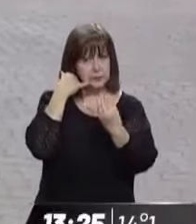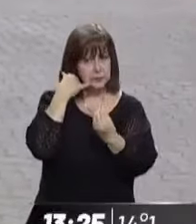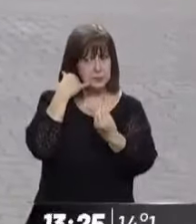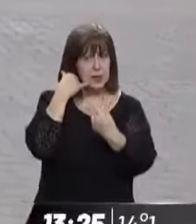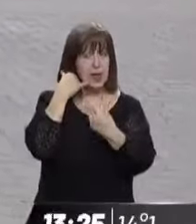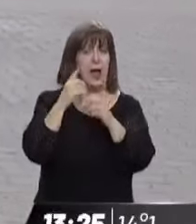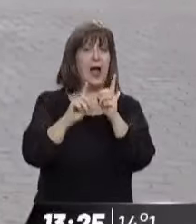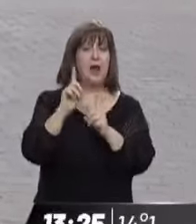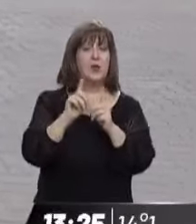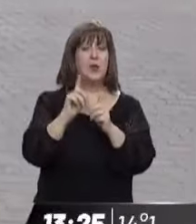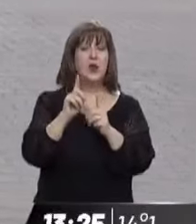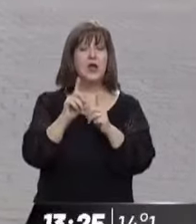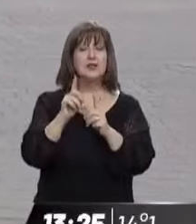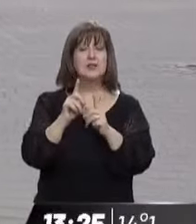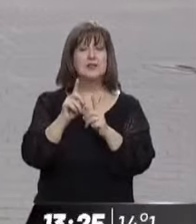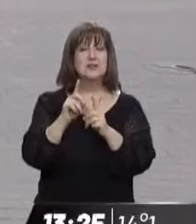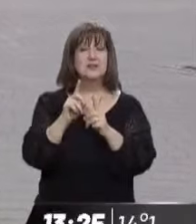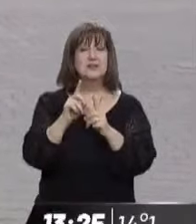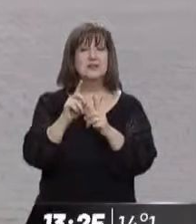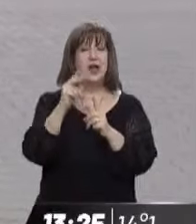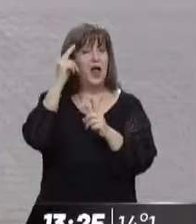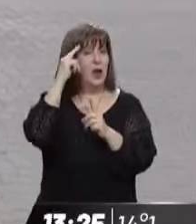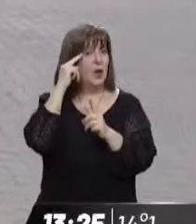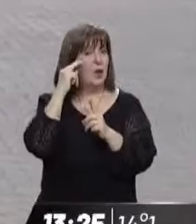por lo menos el acatamiento supera el